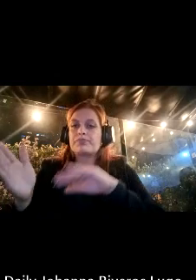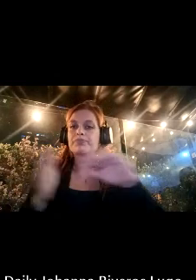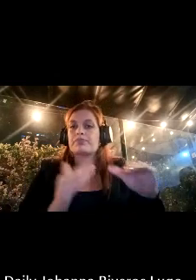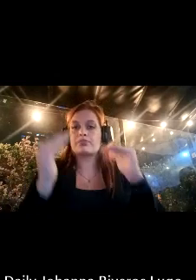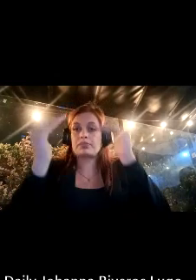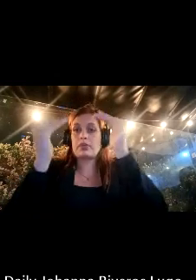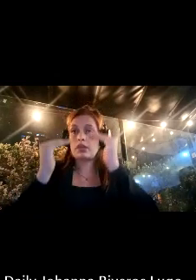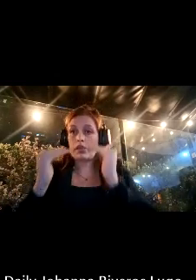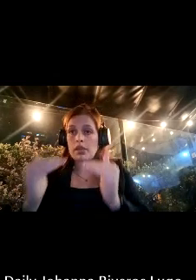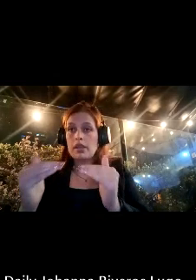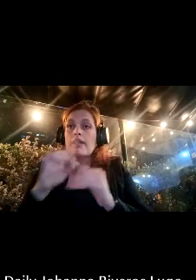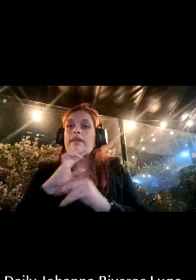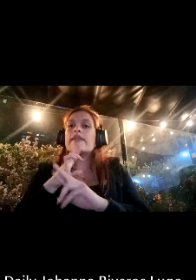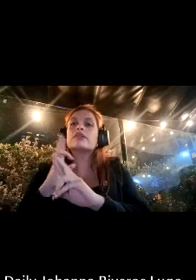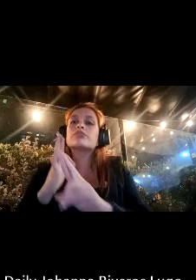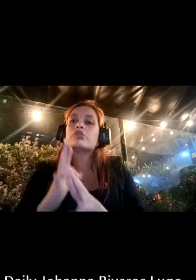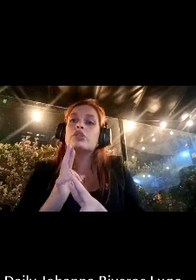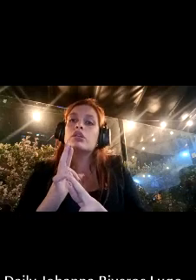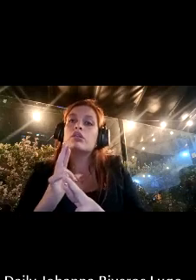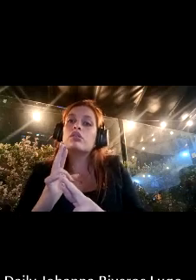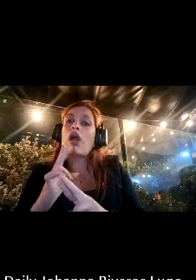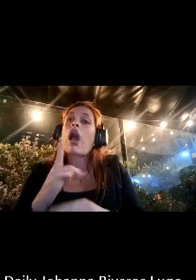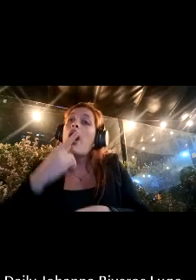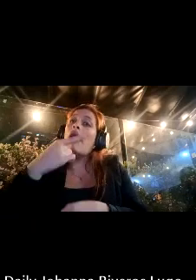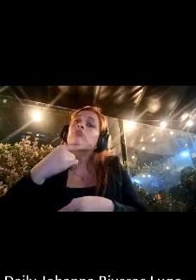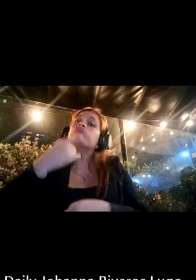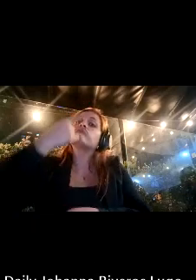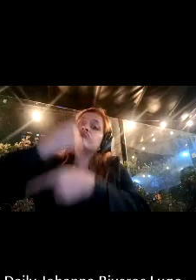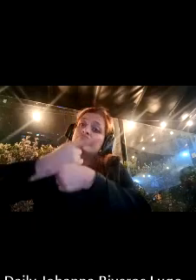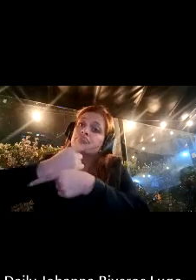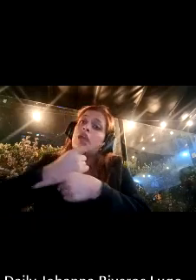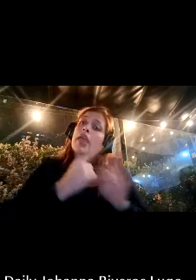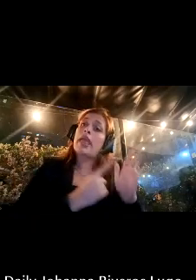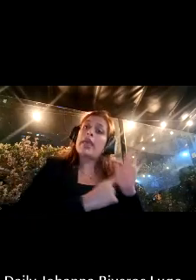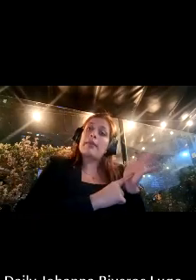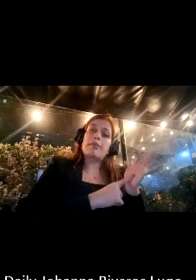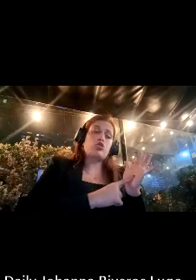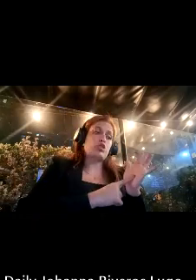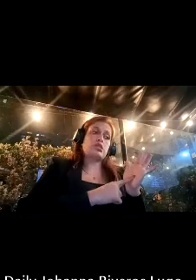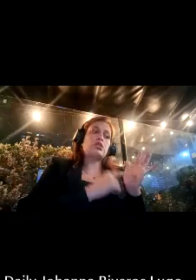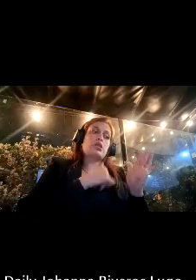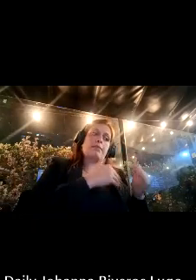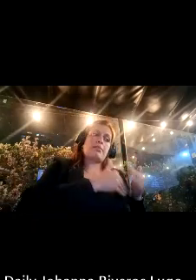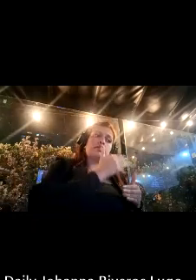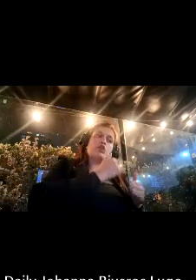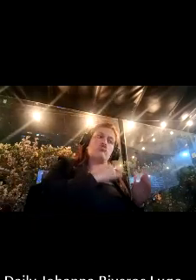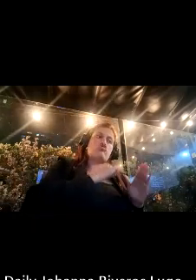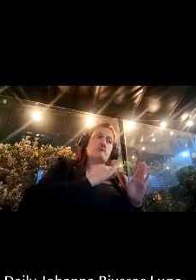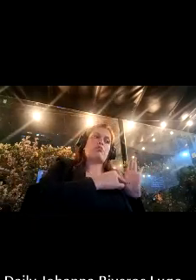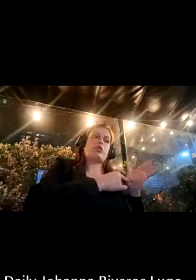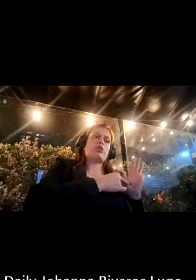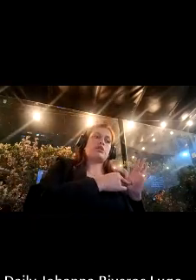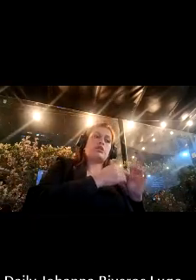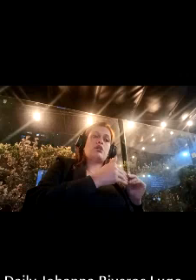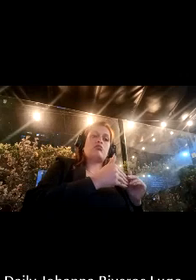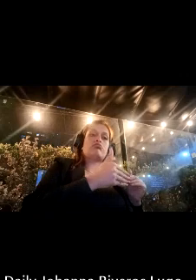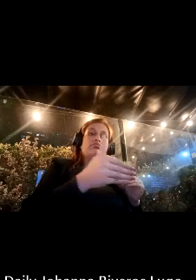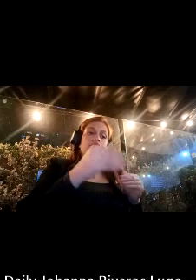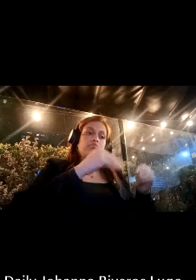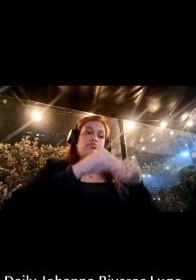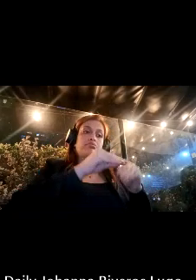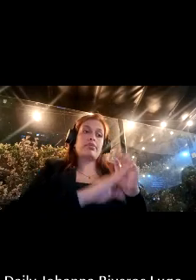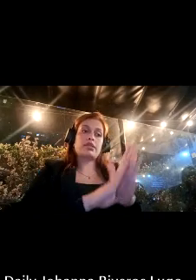responder si se cumplió esa hipótesis o no. ¿Listo? Y